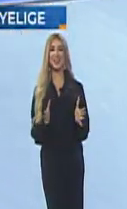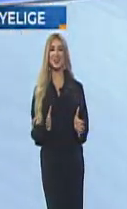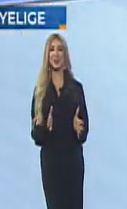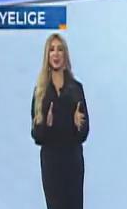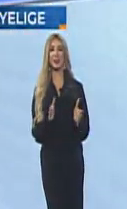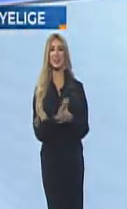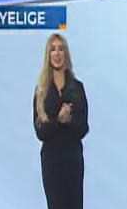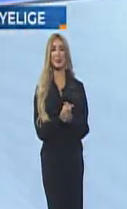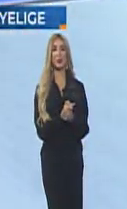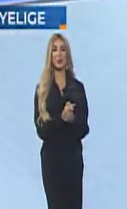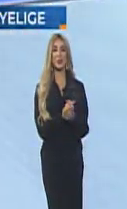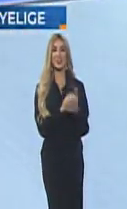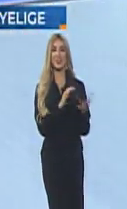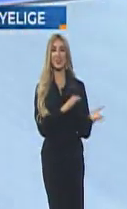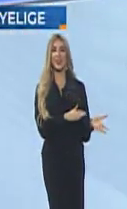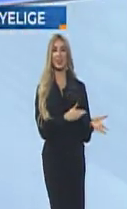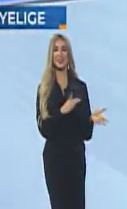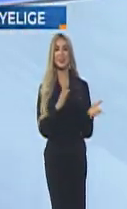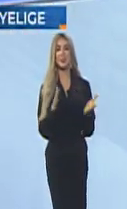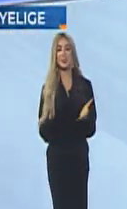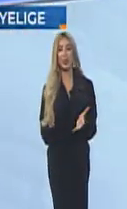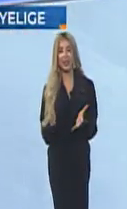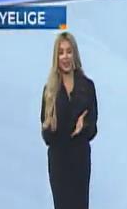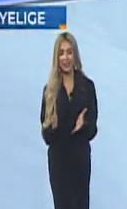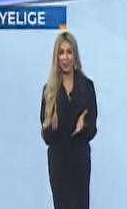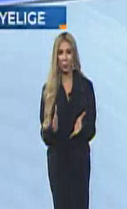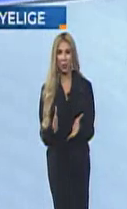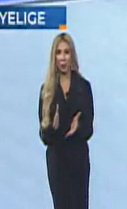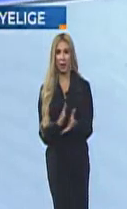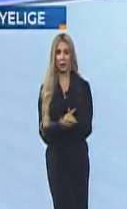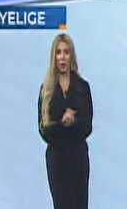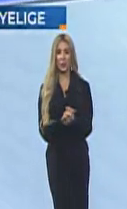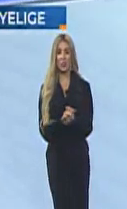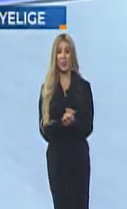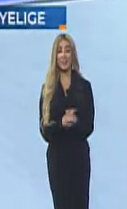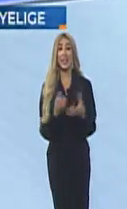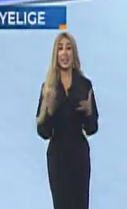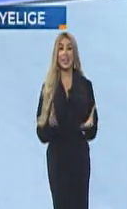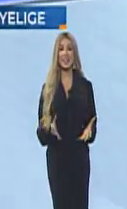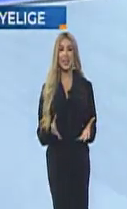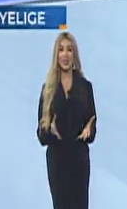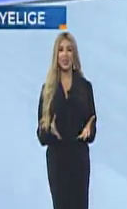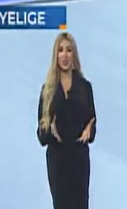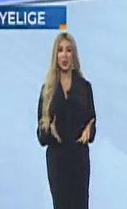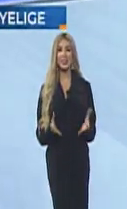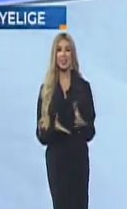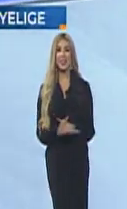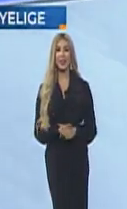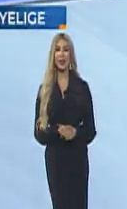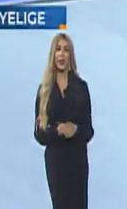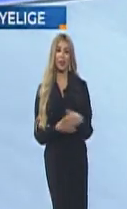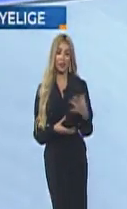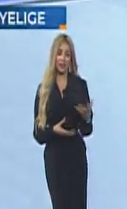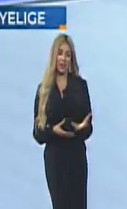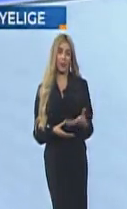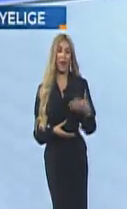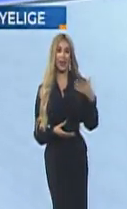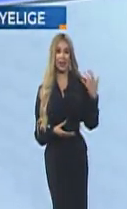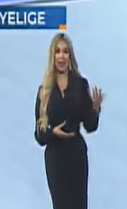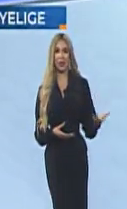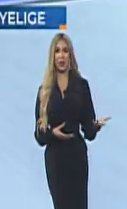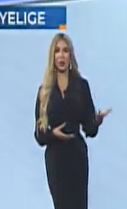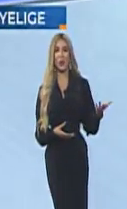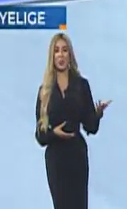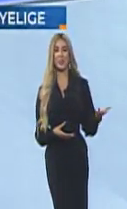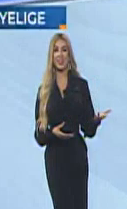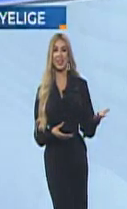10 de la noche con 27 minutos, 16 horas de transmisión ininterrumpida para todos ustedes. Y las celebraciones siguen debido a que